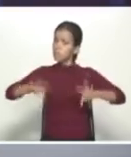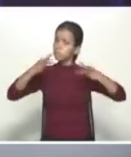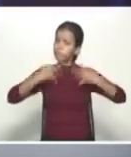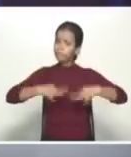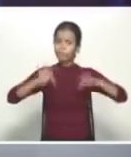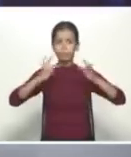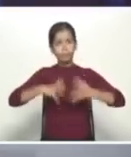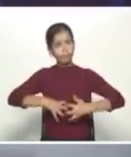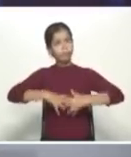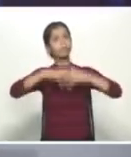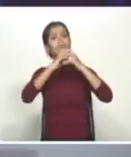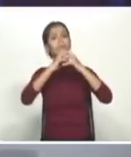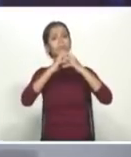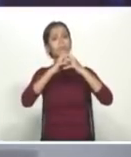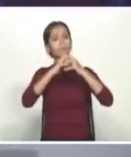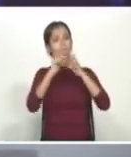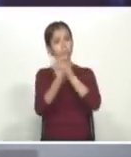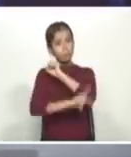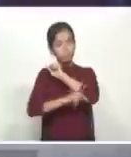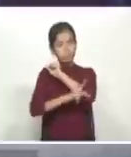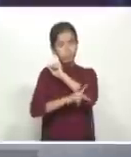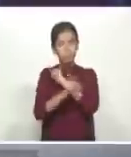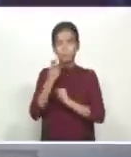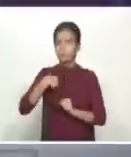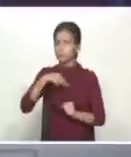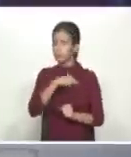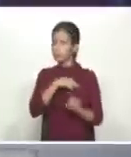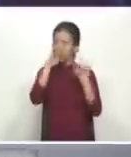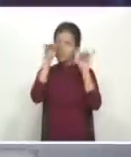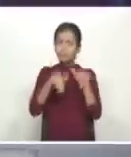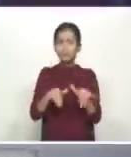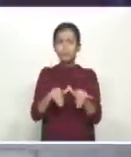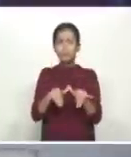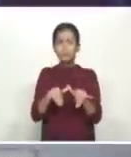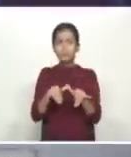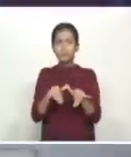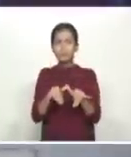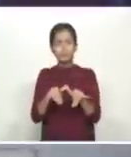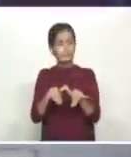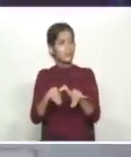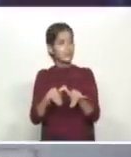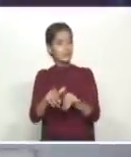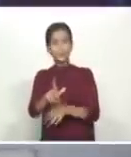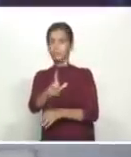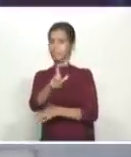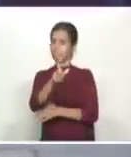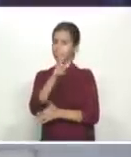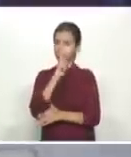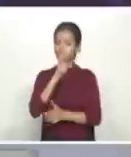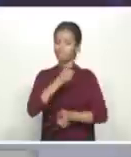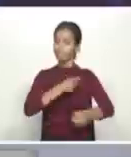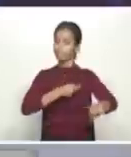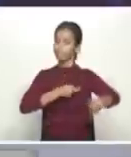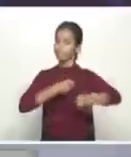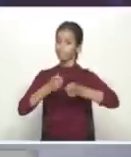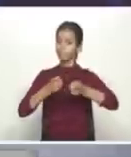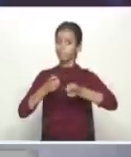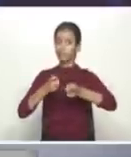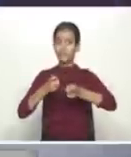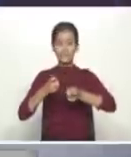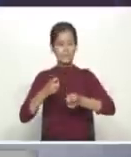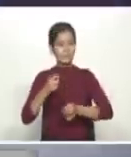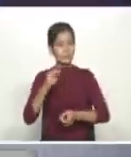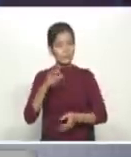salva, aquí ni Dios se salva. Es que estamos en el filo de la navaja. Es que no nos dejaron